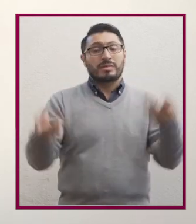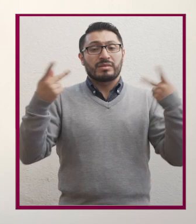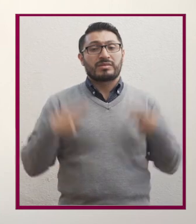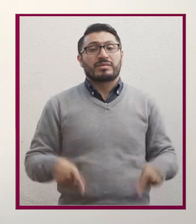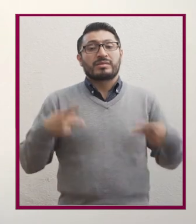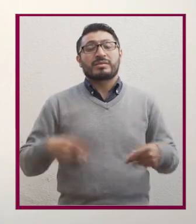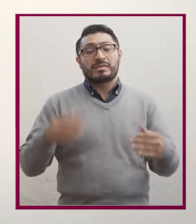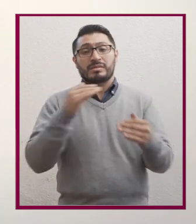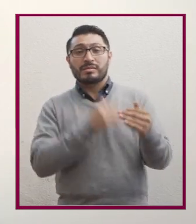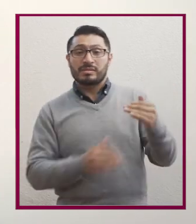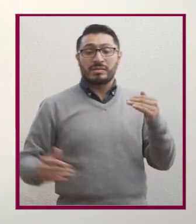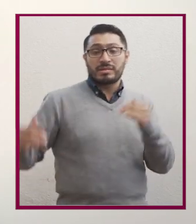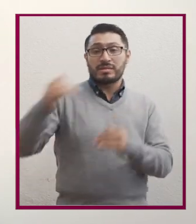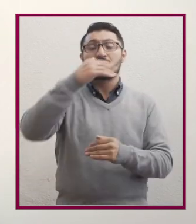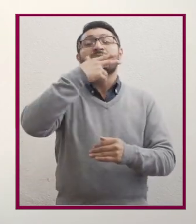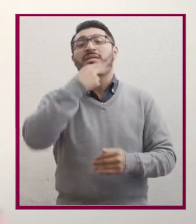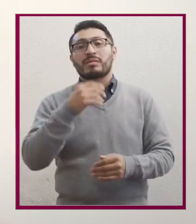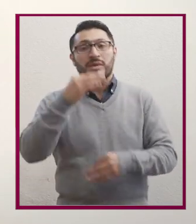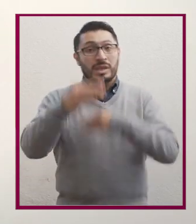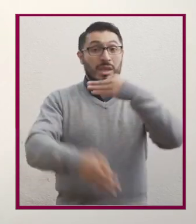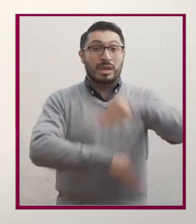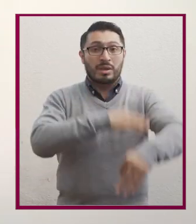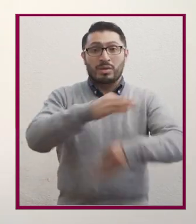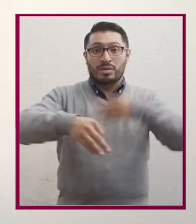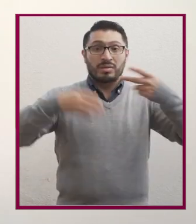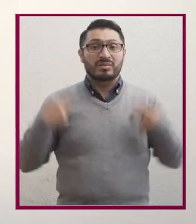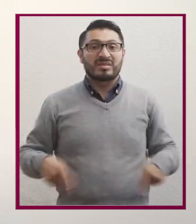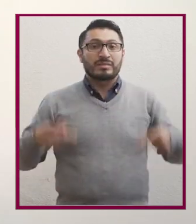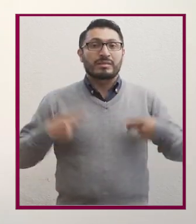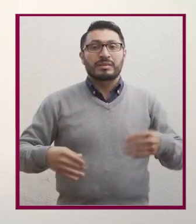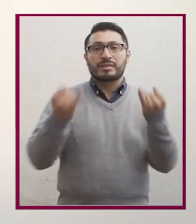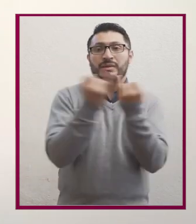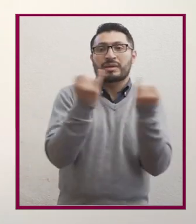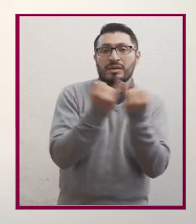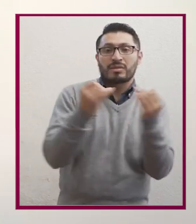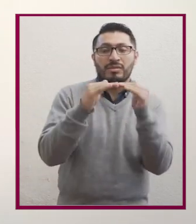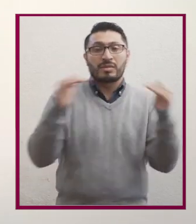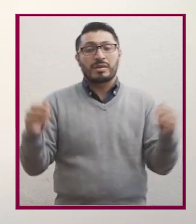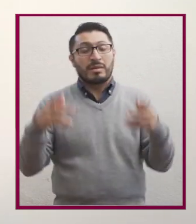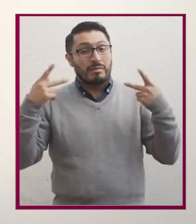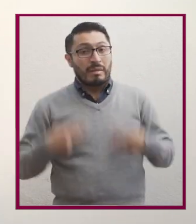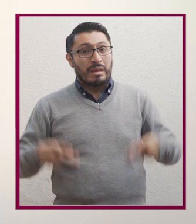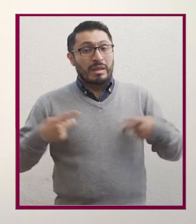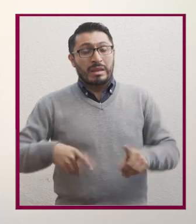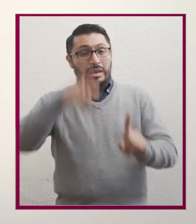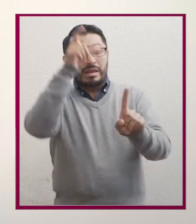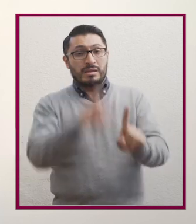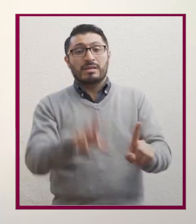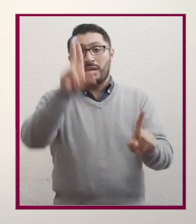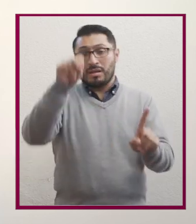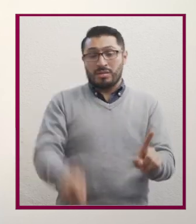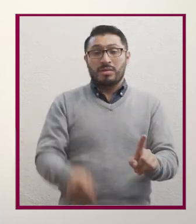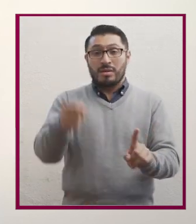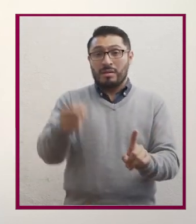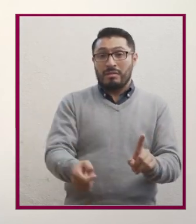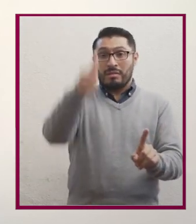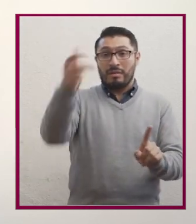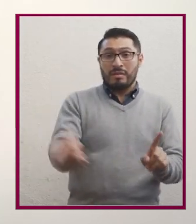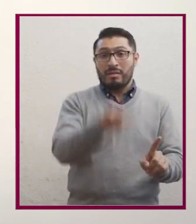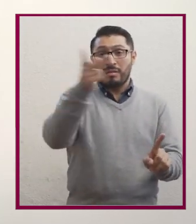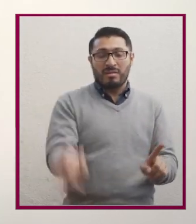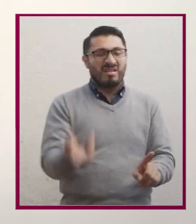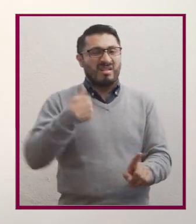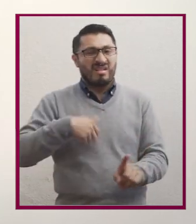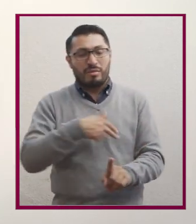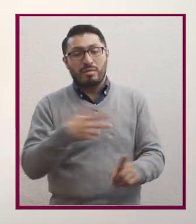personas estaba limitada. No todos los seres humanos eran considerados personas. Esa debe ser la primera premisa a la que nos